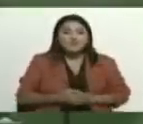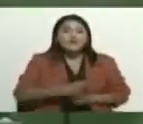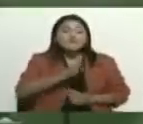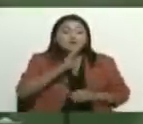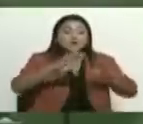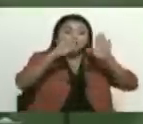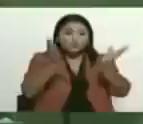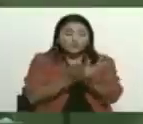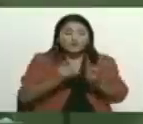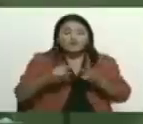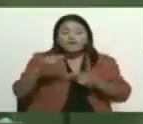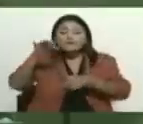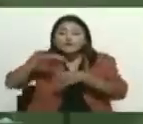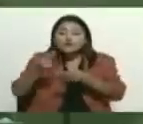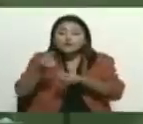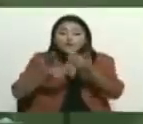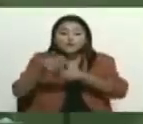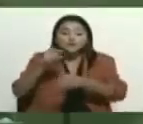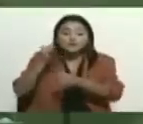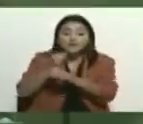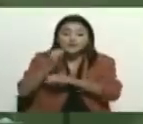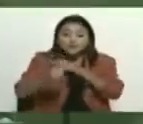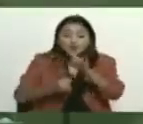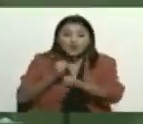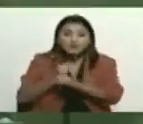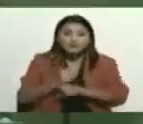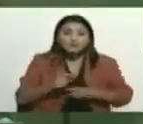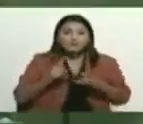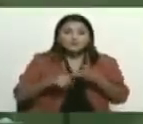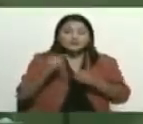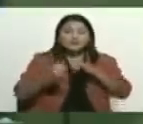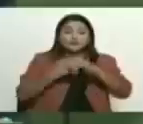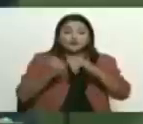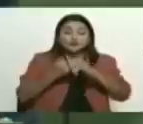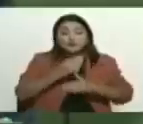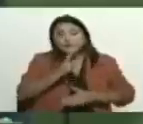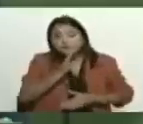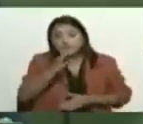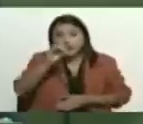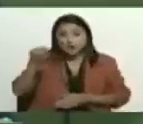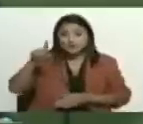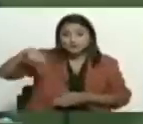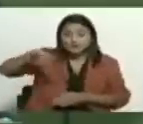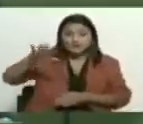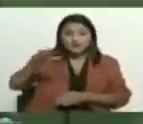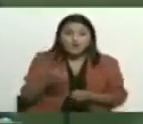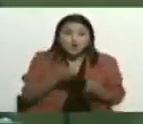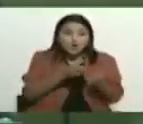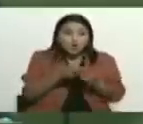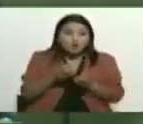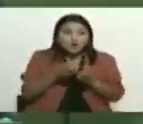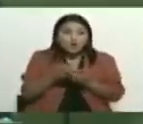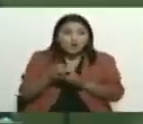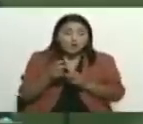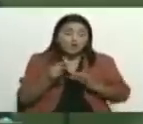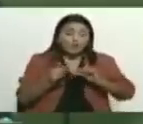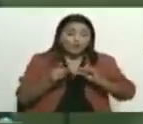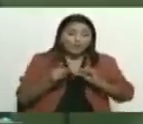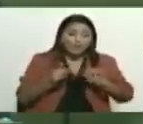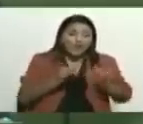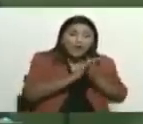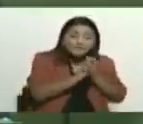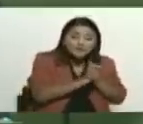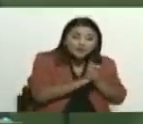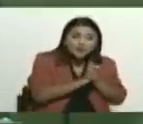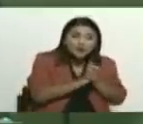Mundial, el Fondo Monetario Internacional y las instituciones crediticias occidentales en general, mientras cobran baja tasa de interés a sus amigos,